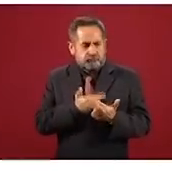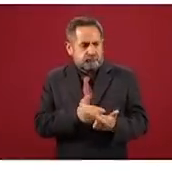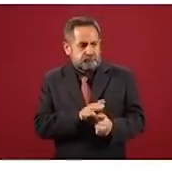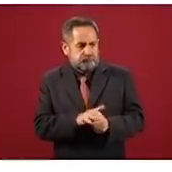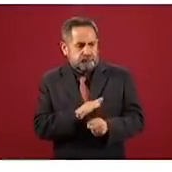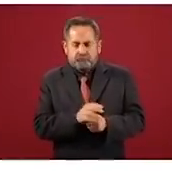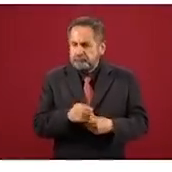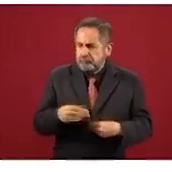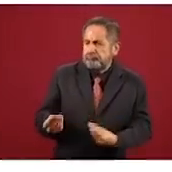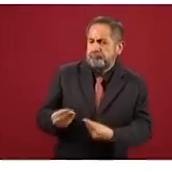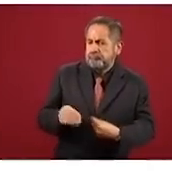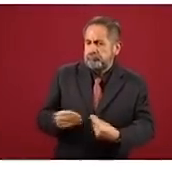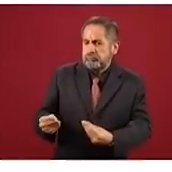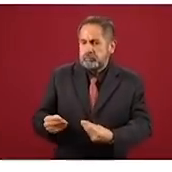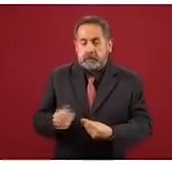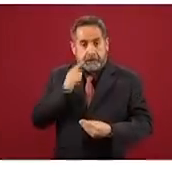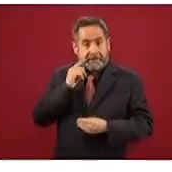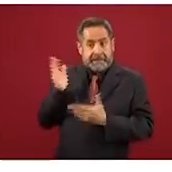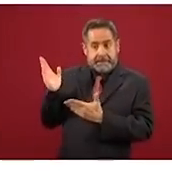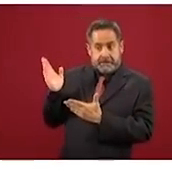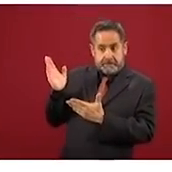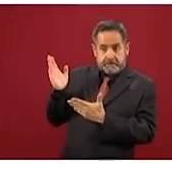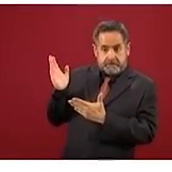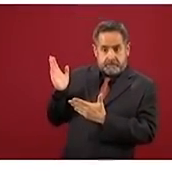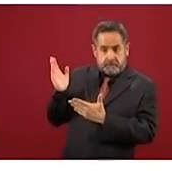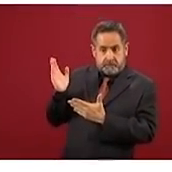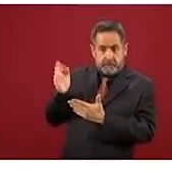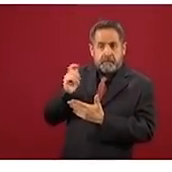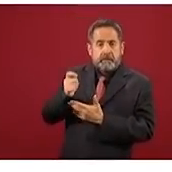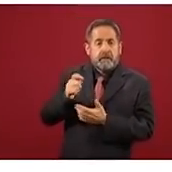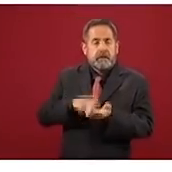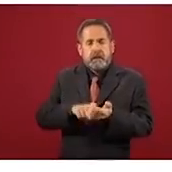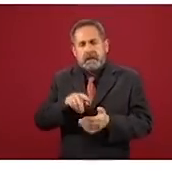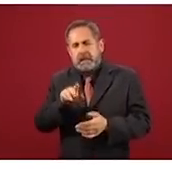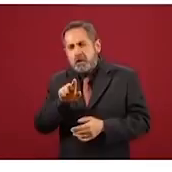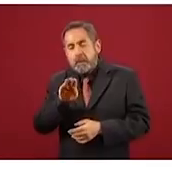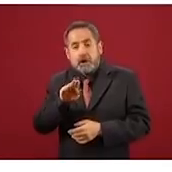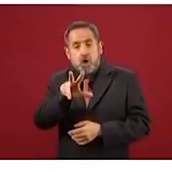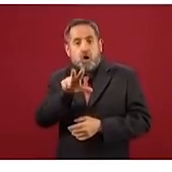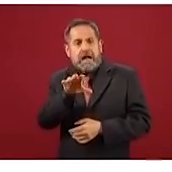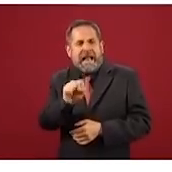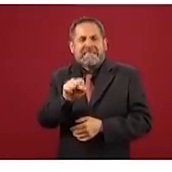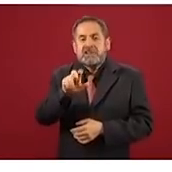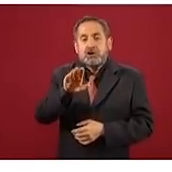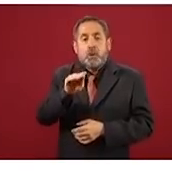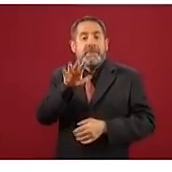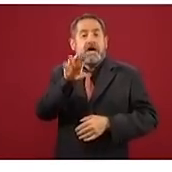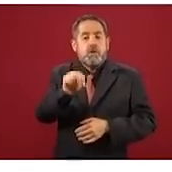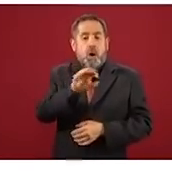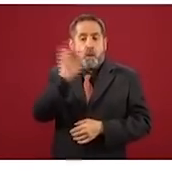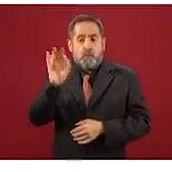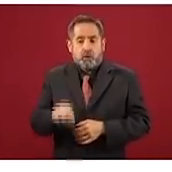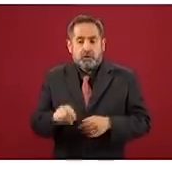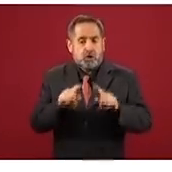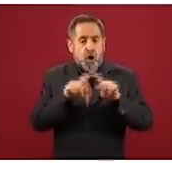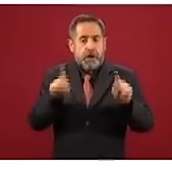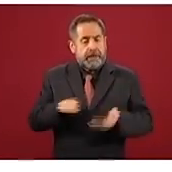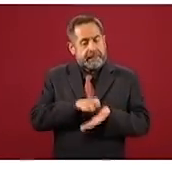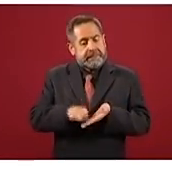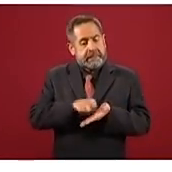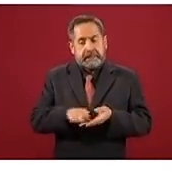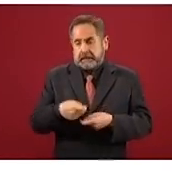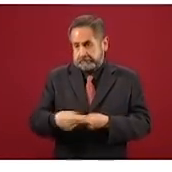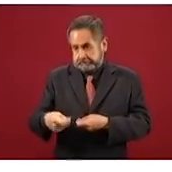muestra un botón, en esta tabla vemos que más del 98, casi 99% de las recetas que se emiten en